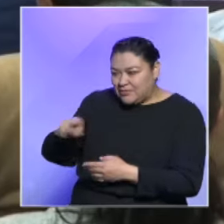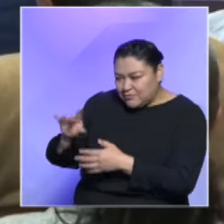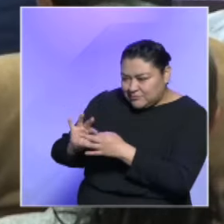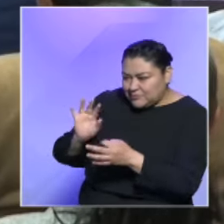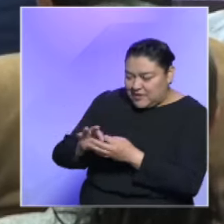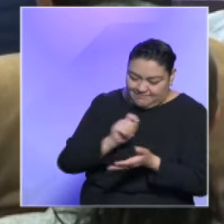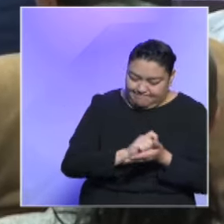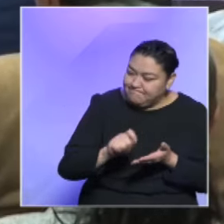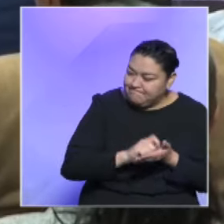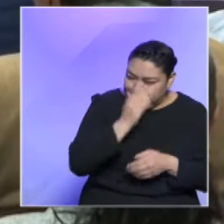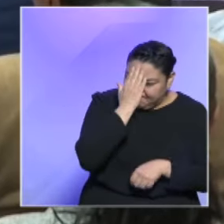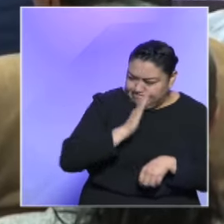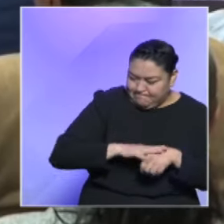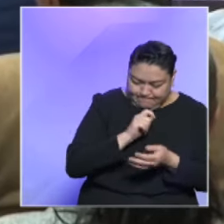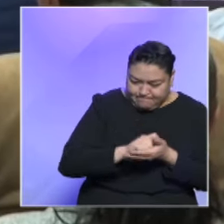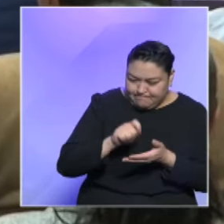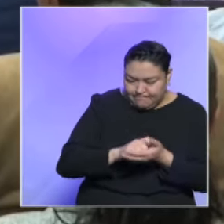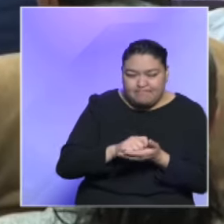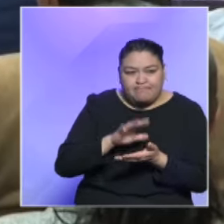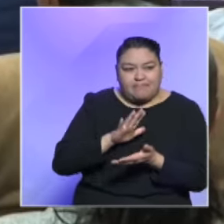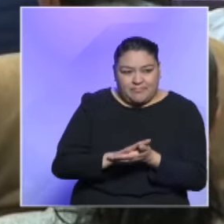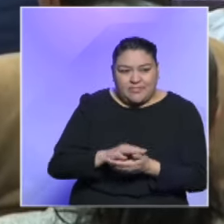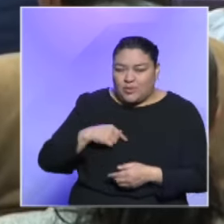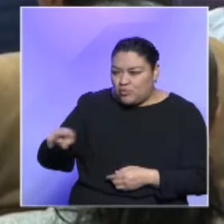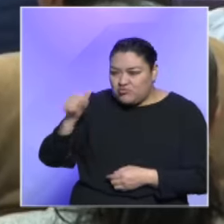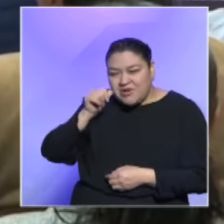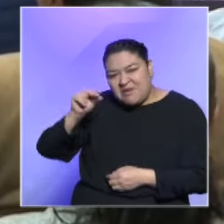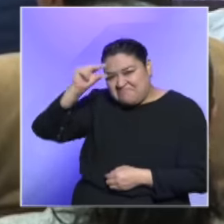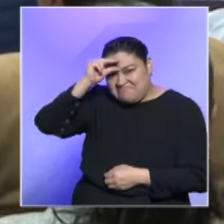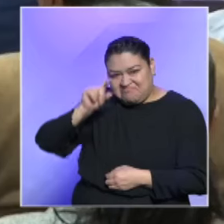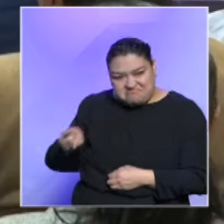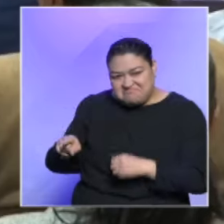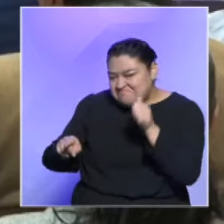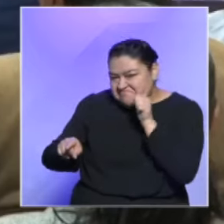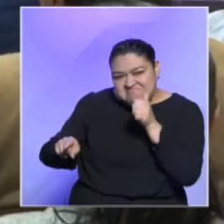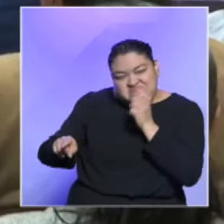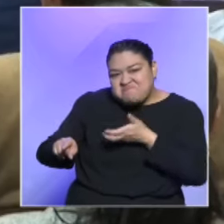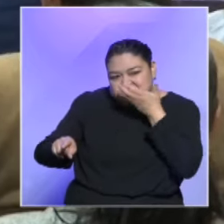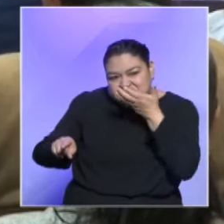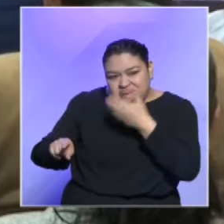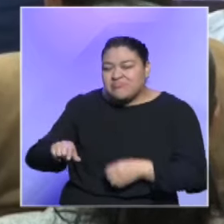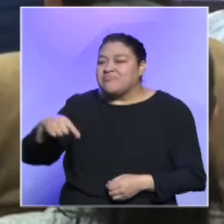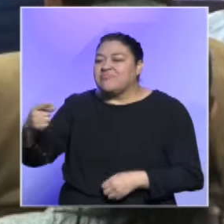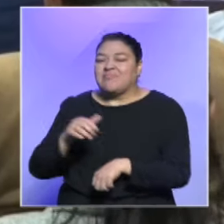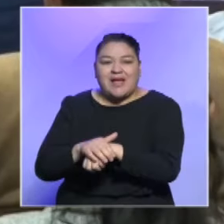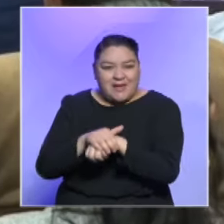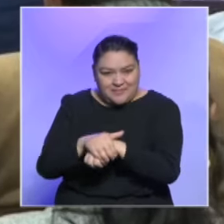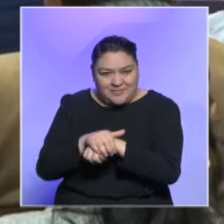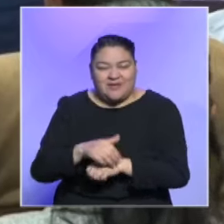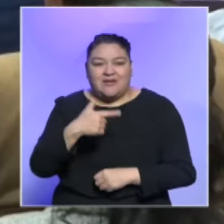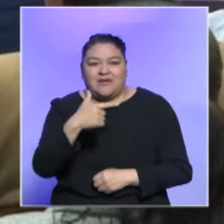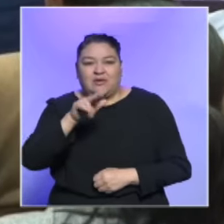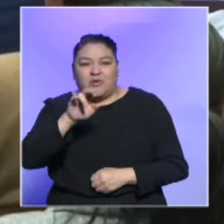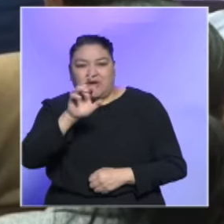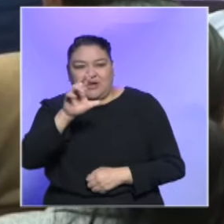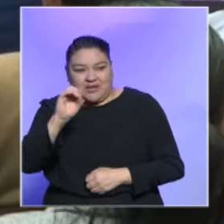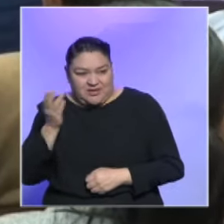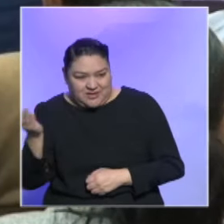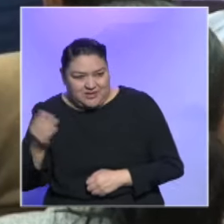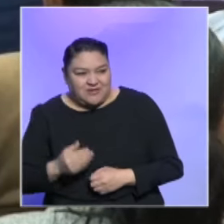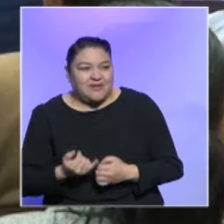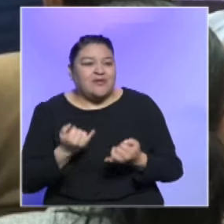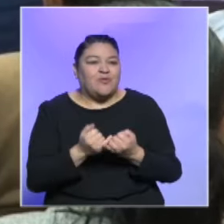que dijo la consejera Humphrey, de verdad siempre tan brillante como siempre. Por supuesto, mi querido amigo Sergio Guerrero y con, bueno, el